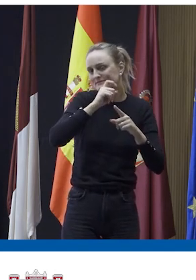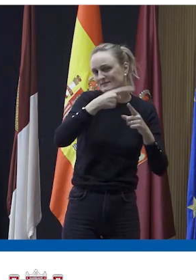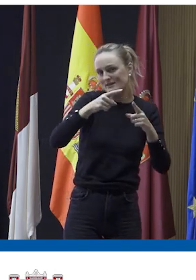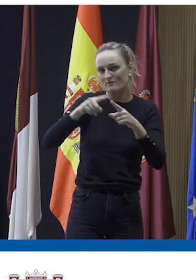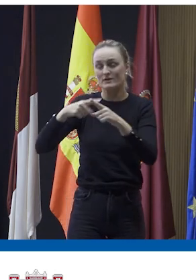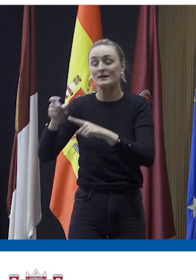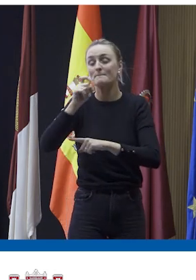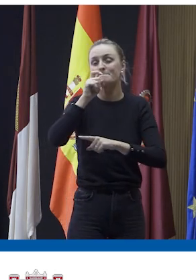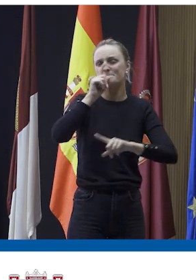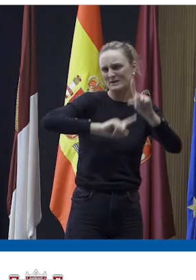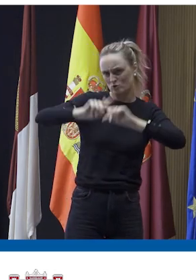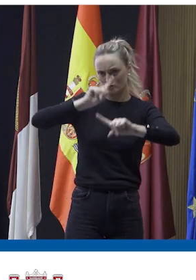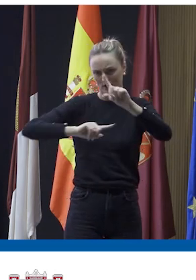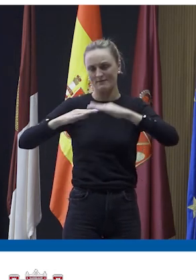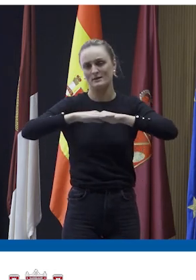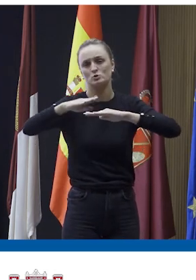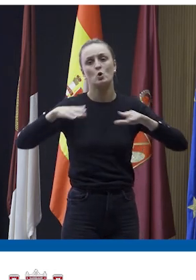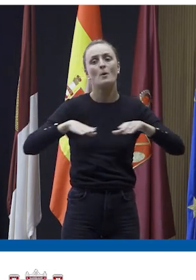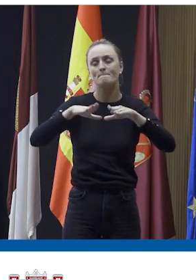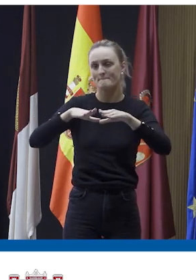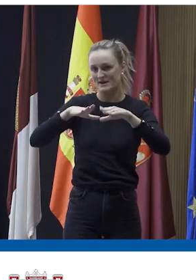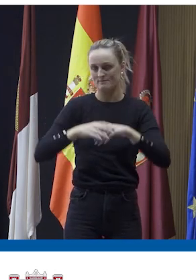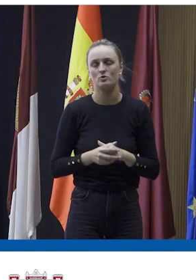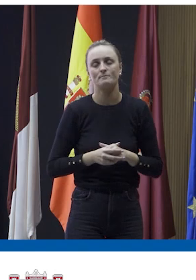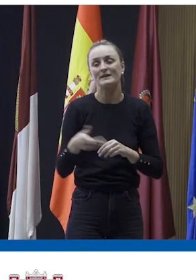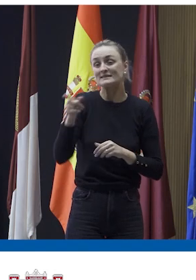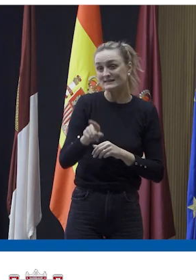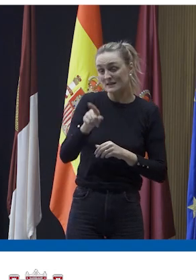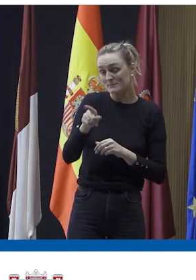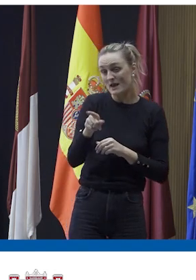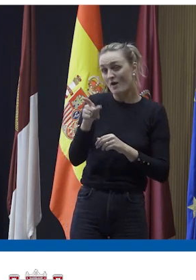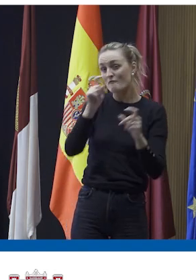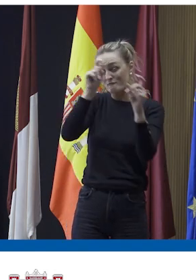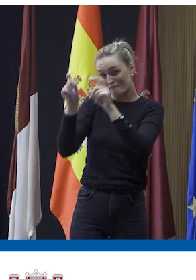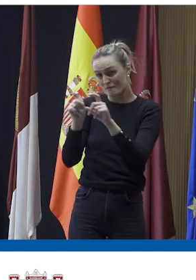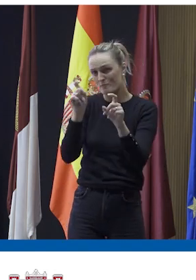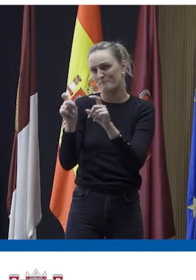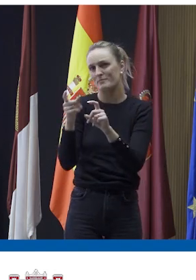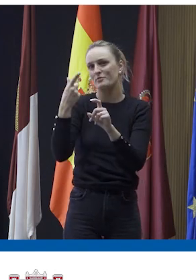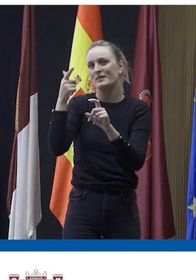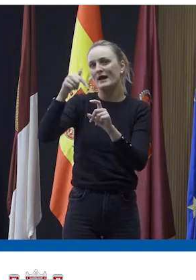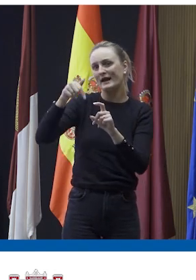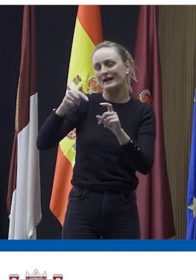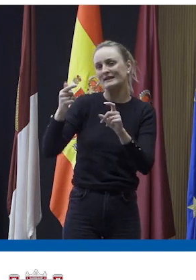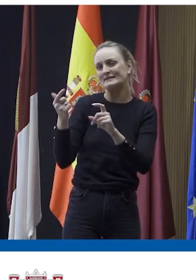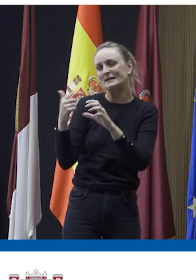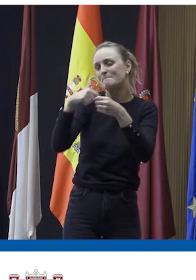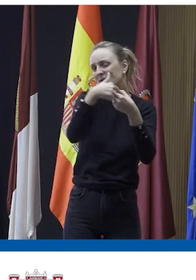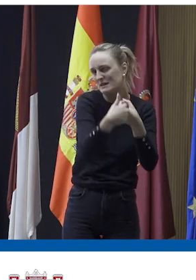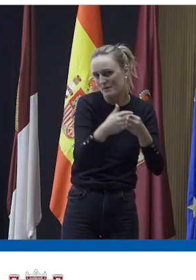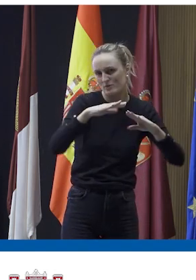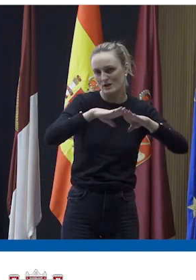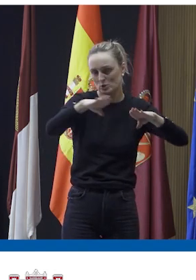y también ha sido formadora internacional en las disfunciones de suelo pélvico. Trabaja en